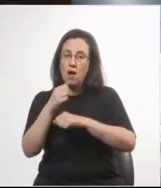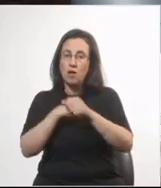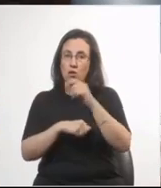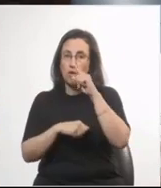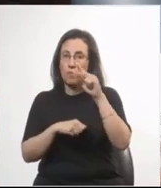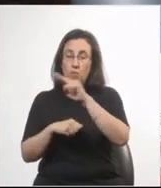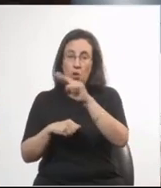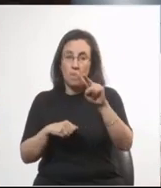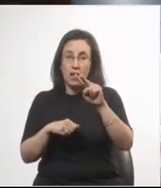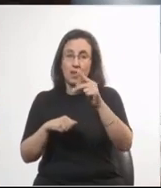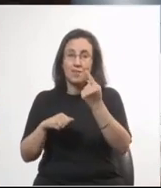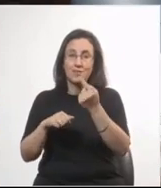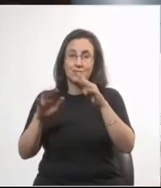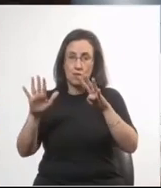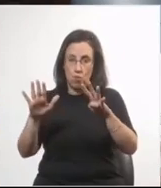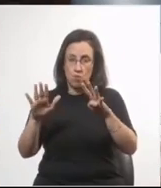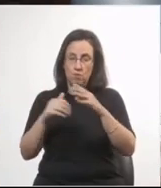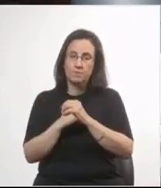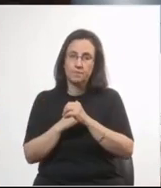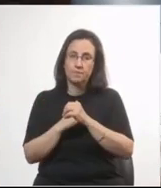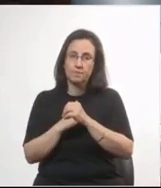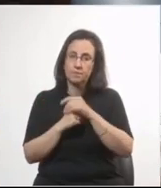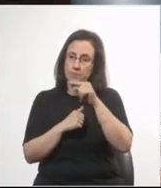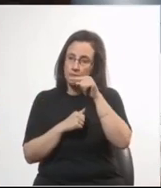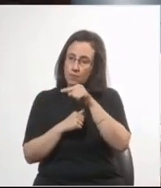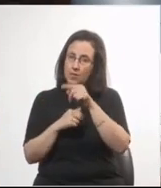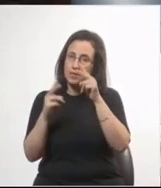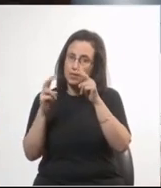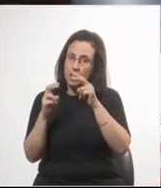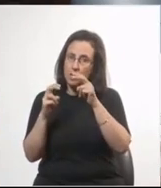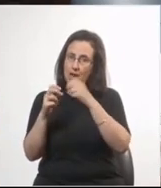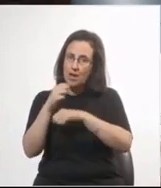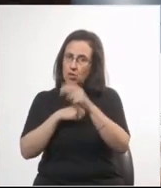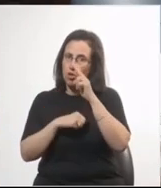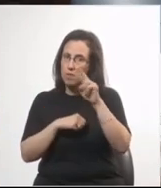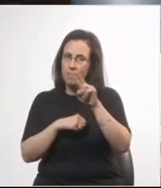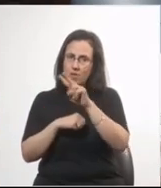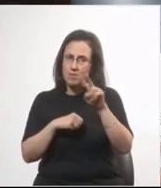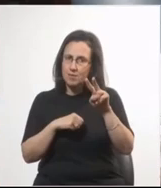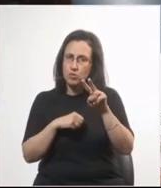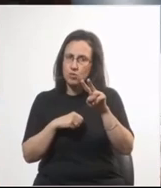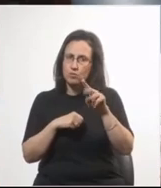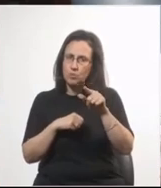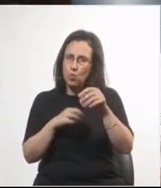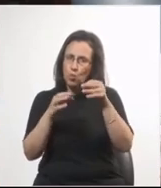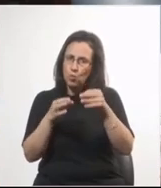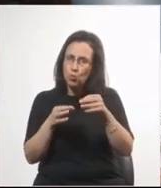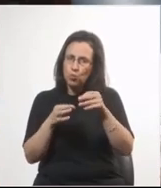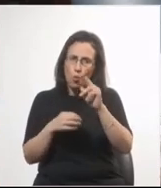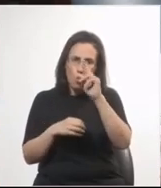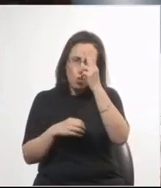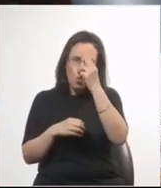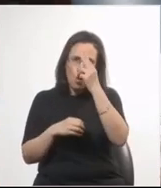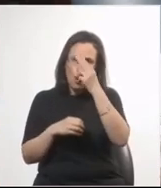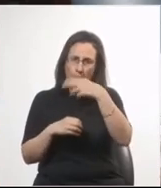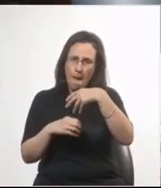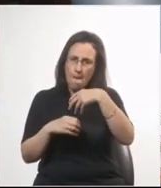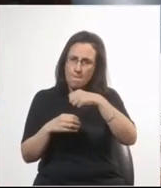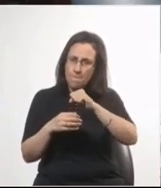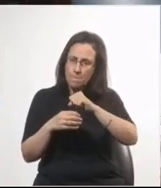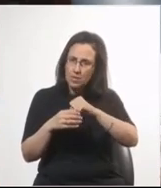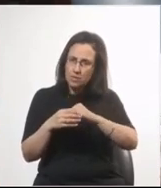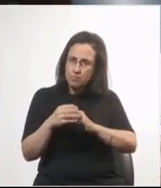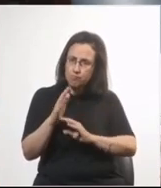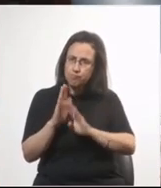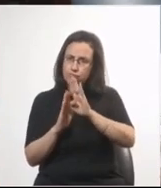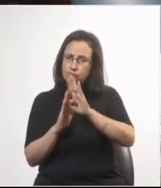2019. Esto es, el año 2022 fue el año en el que el país produjo más riqueza